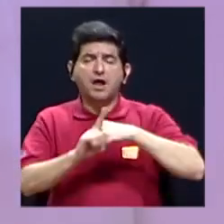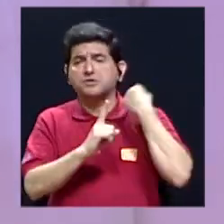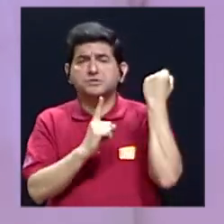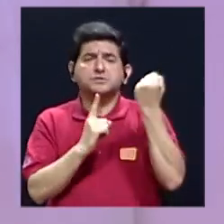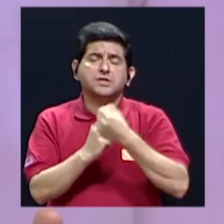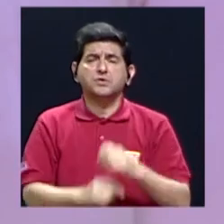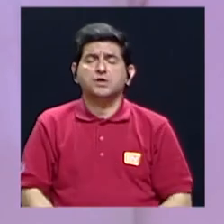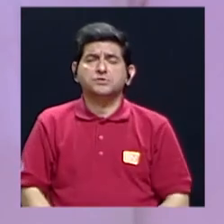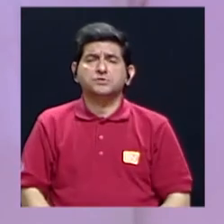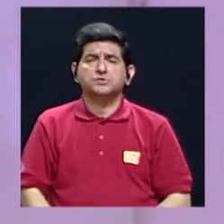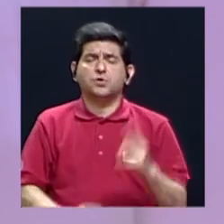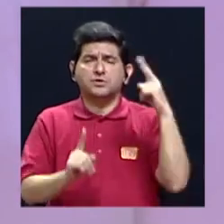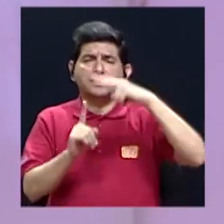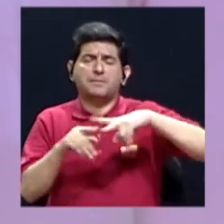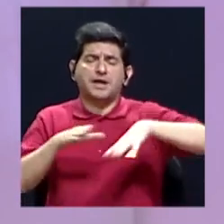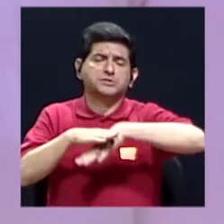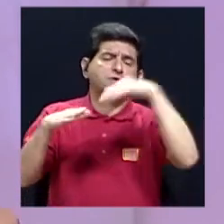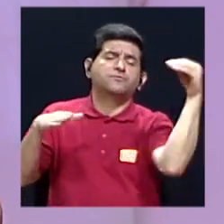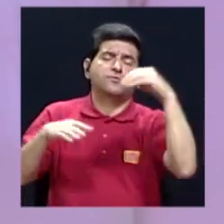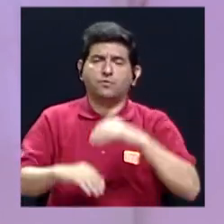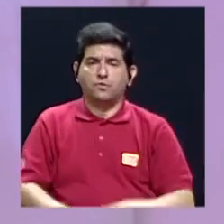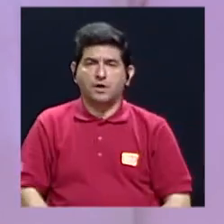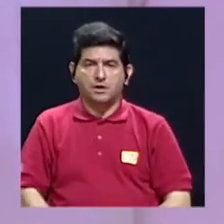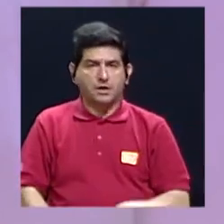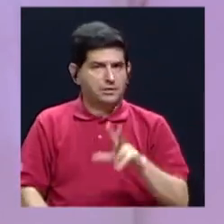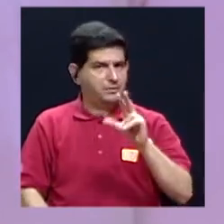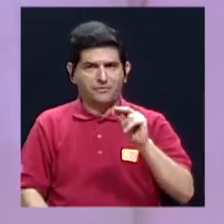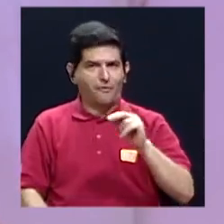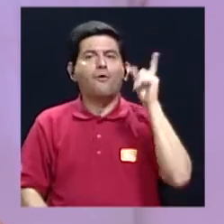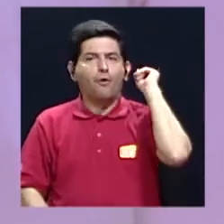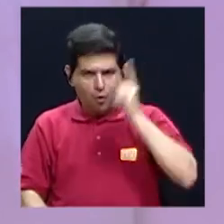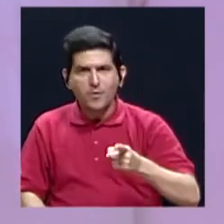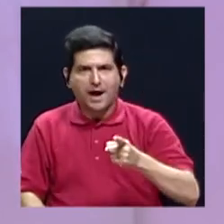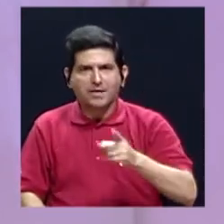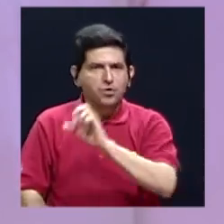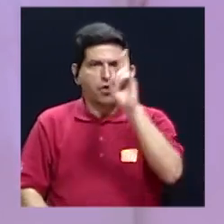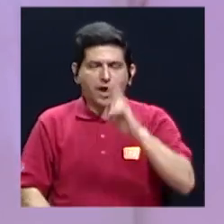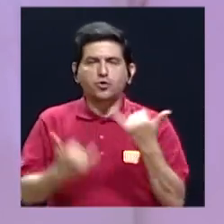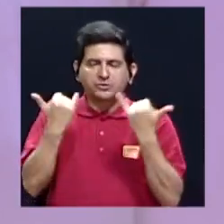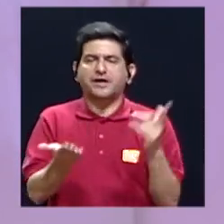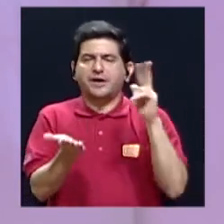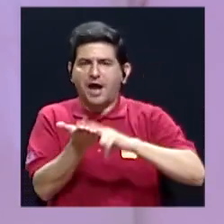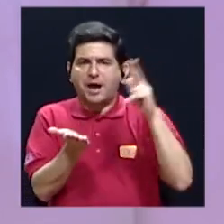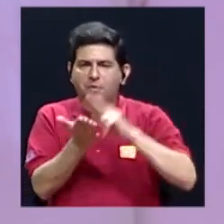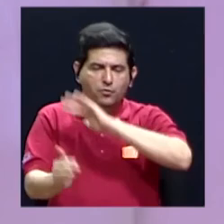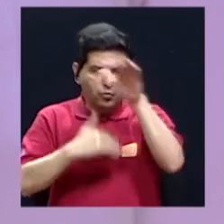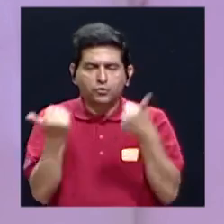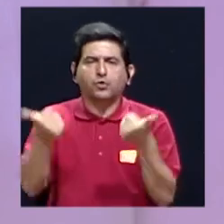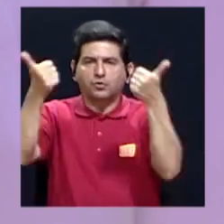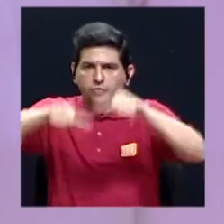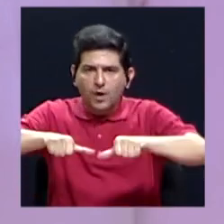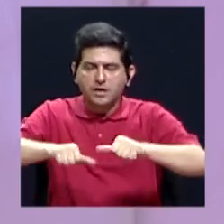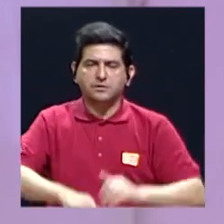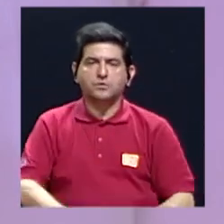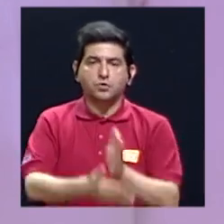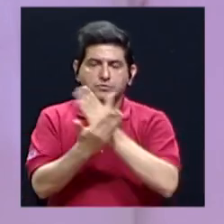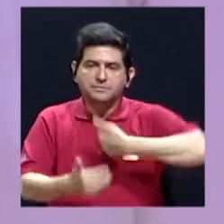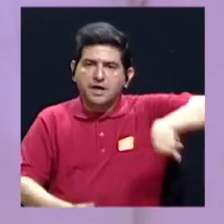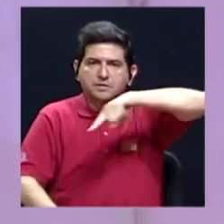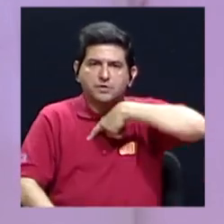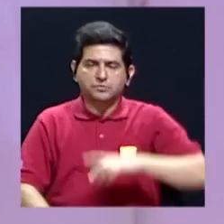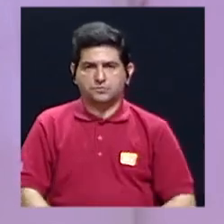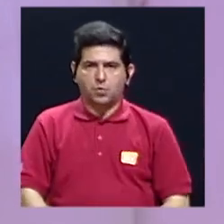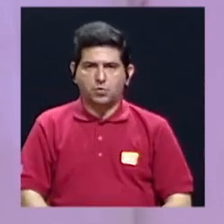cuestión de una jurisdicción externa. En realidad es obligatoria, Costa Rica ha ratificado todos estos tratados, formamos